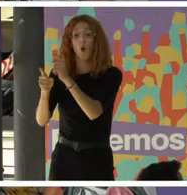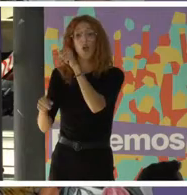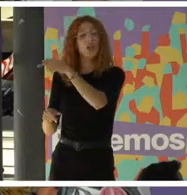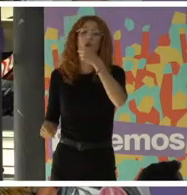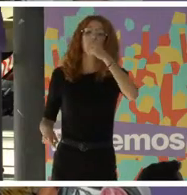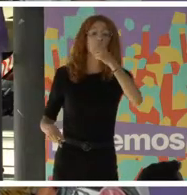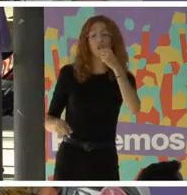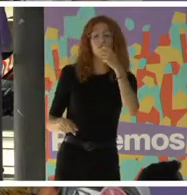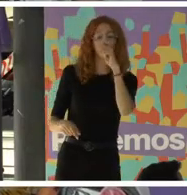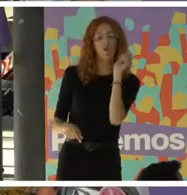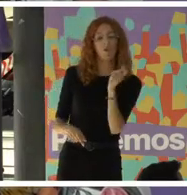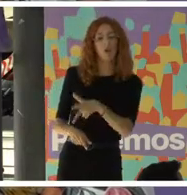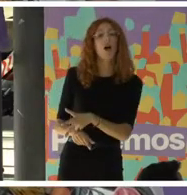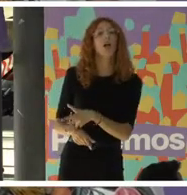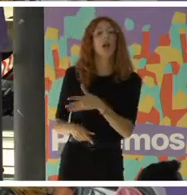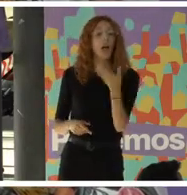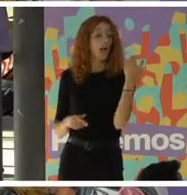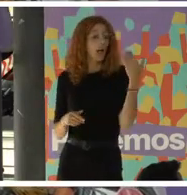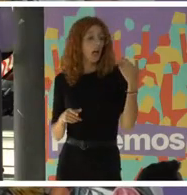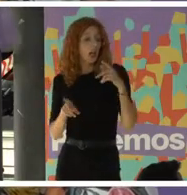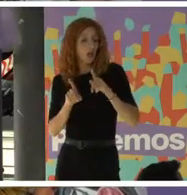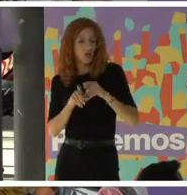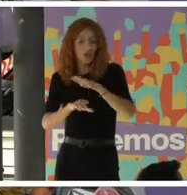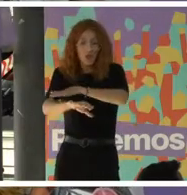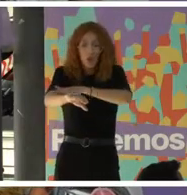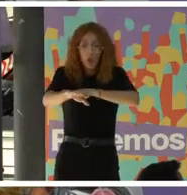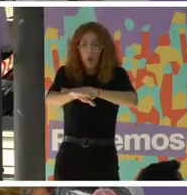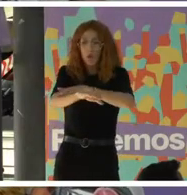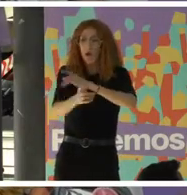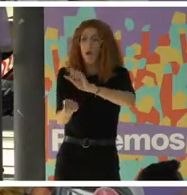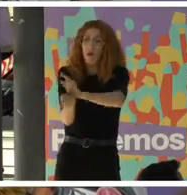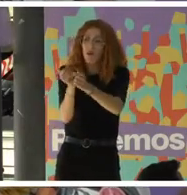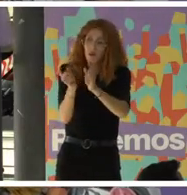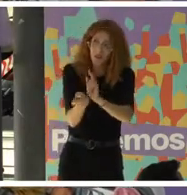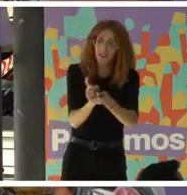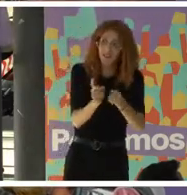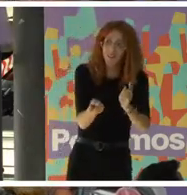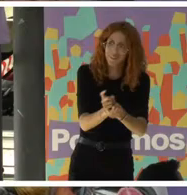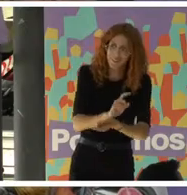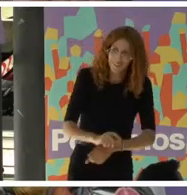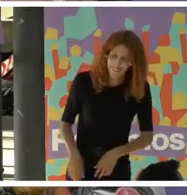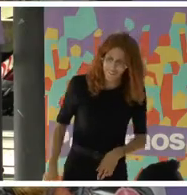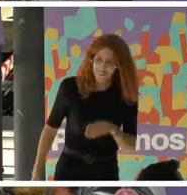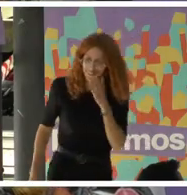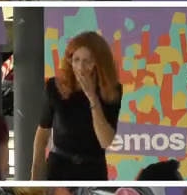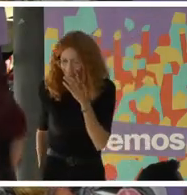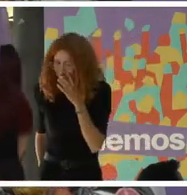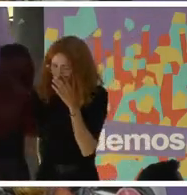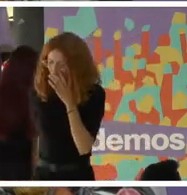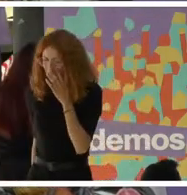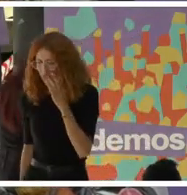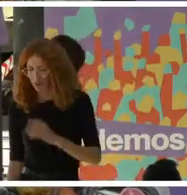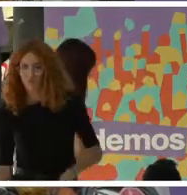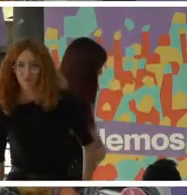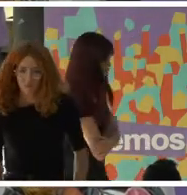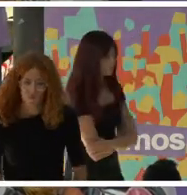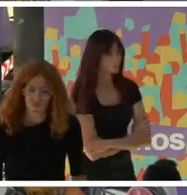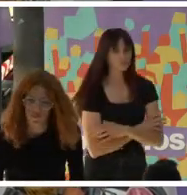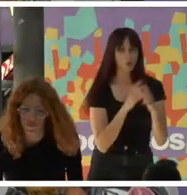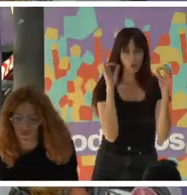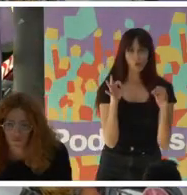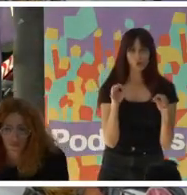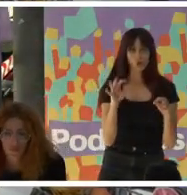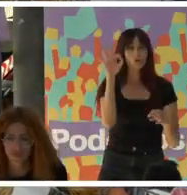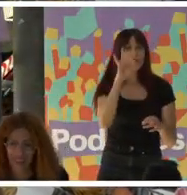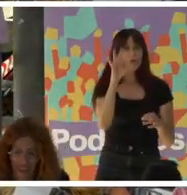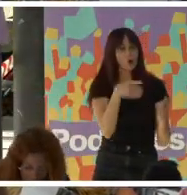Socialista no sirve. Antes teníamos un gobierno de cambios, de transformaciones. Y en el momento en el que le han quitado el motor